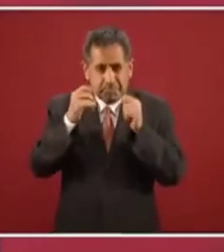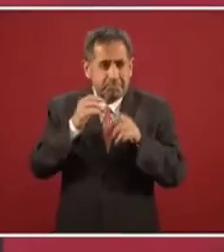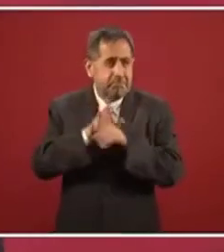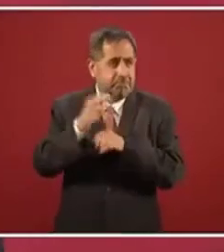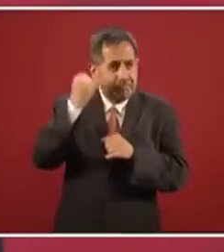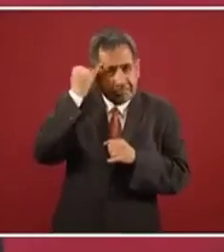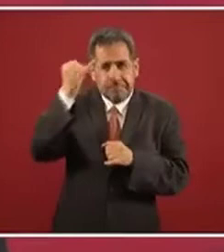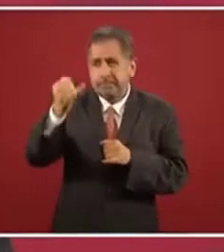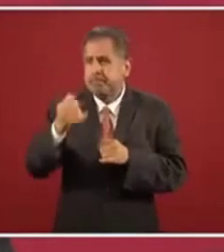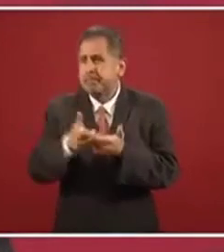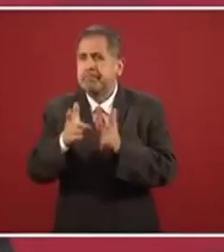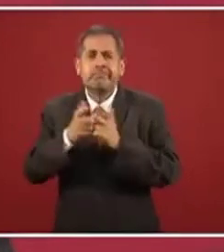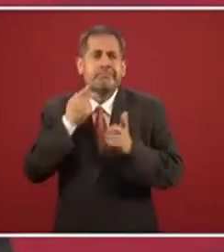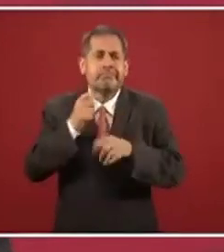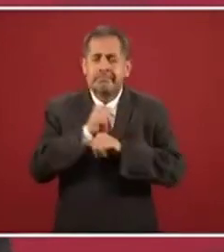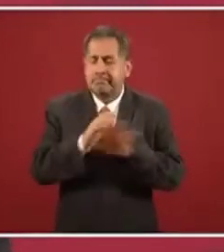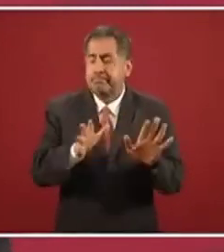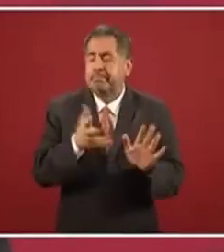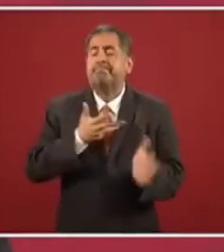es un derecho.